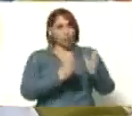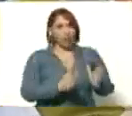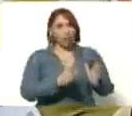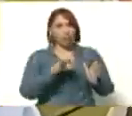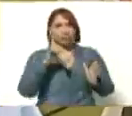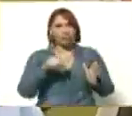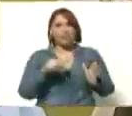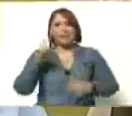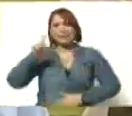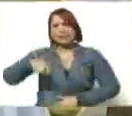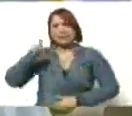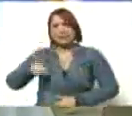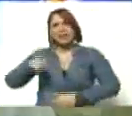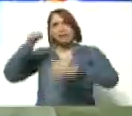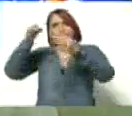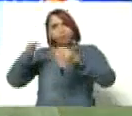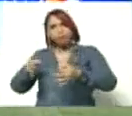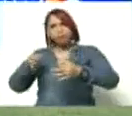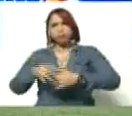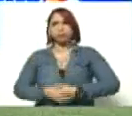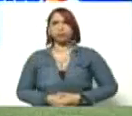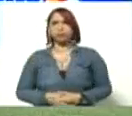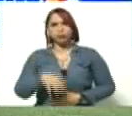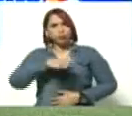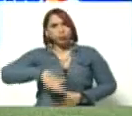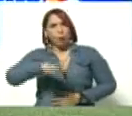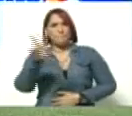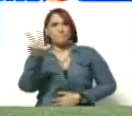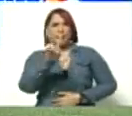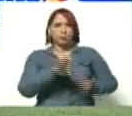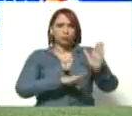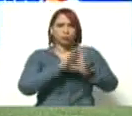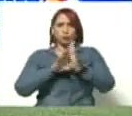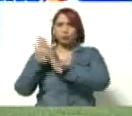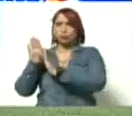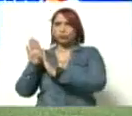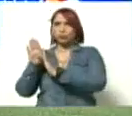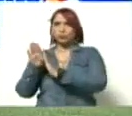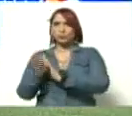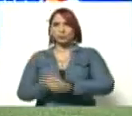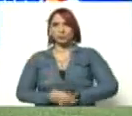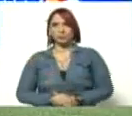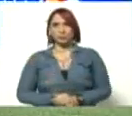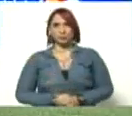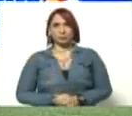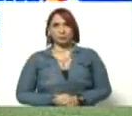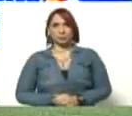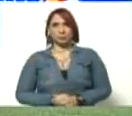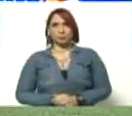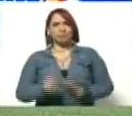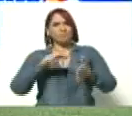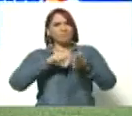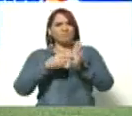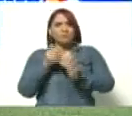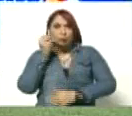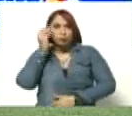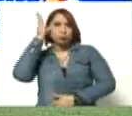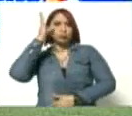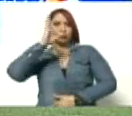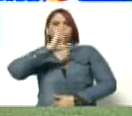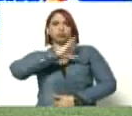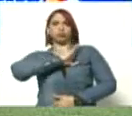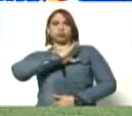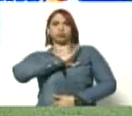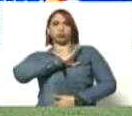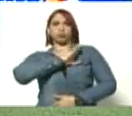entre las necesidades reales del país para su desarrollo y lo que tiene que ver con las capacidades propias